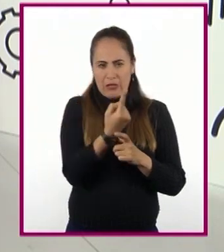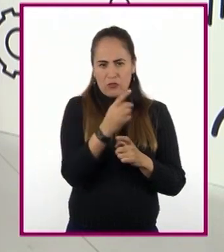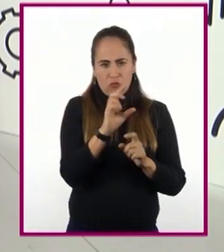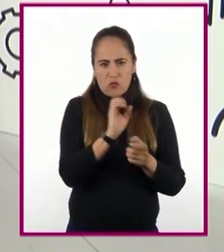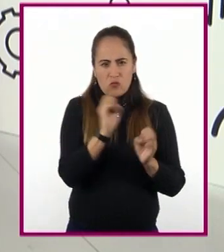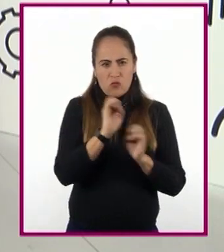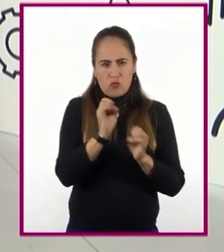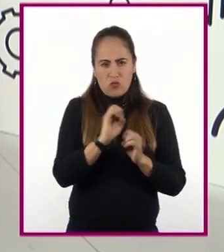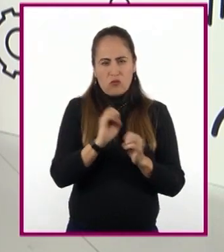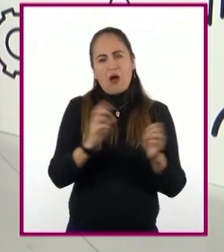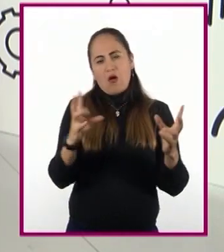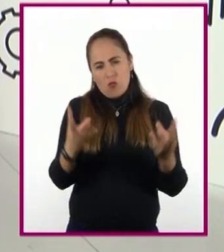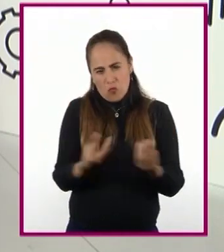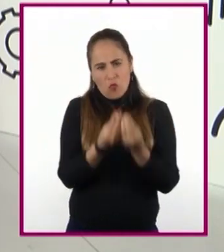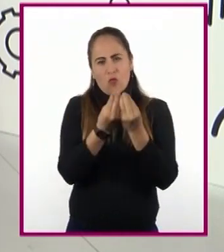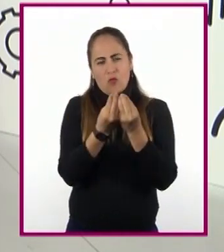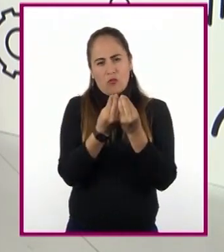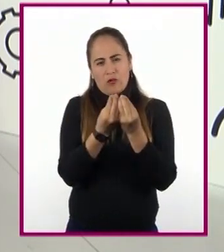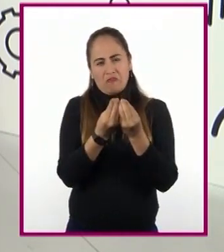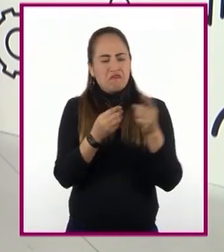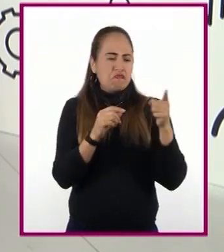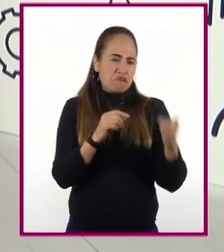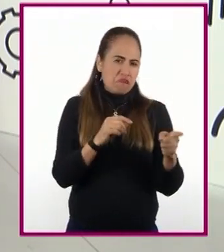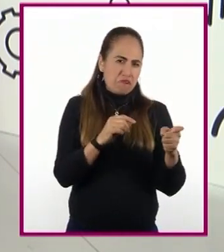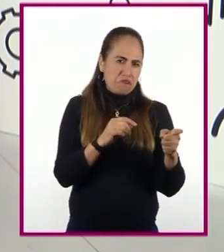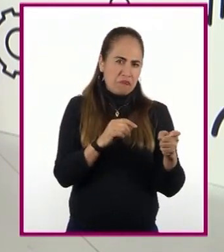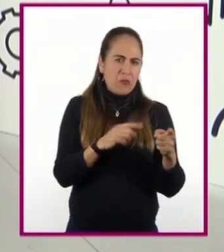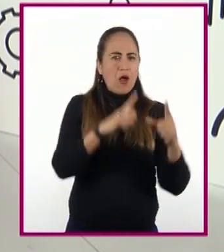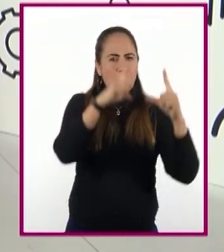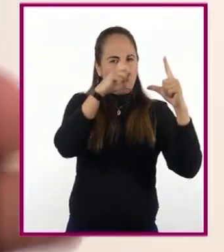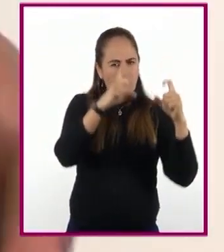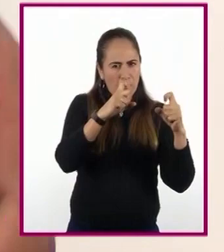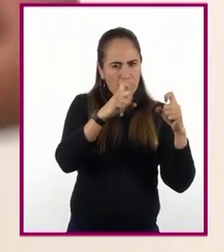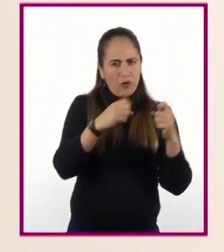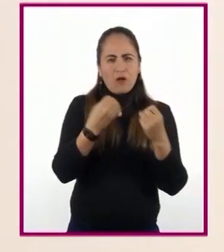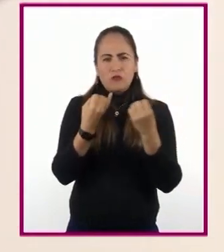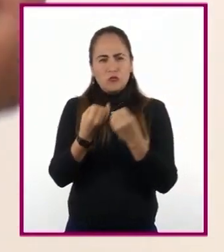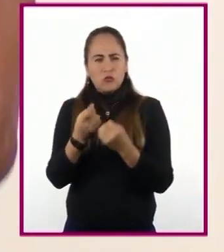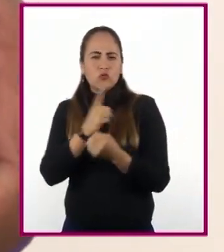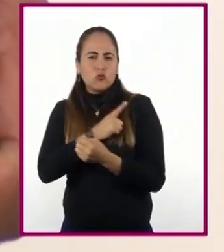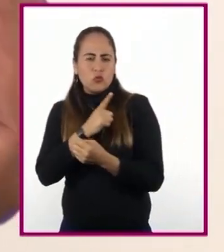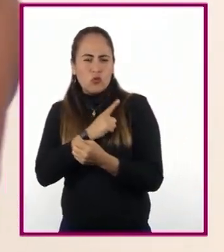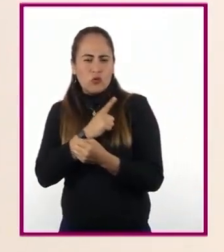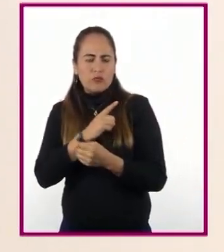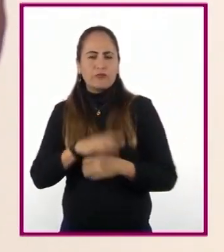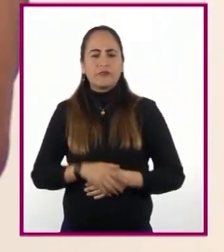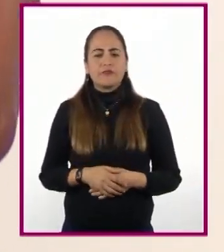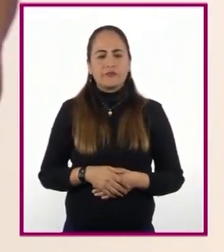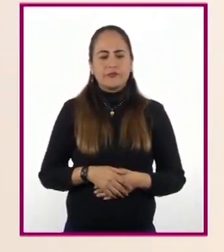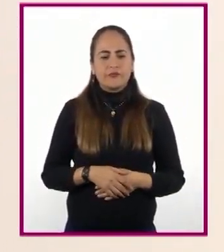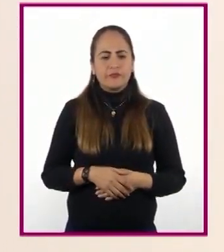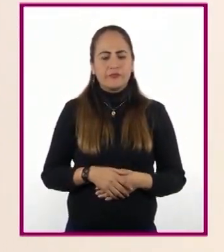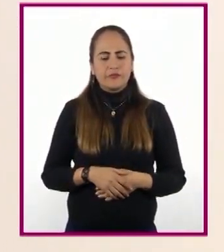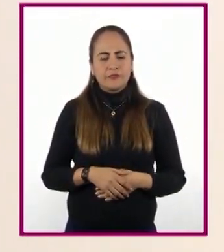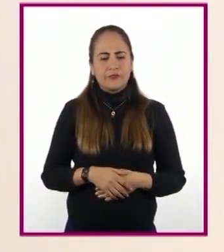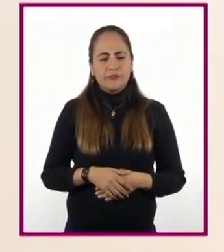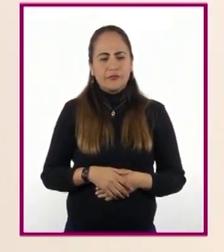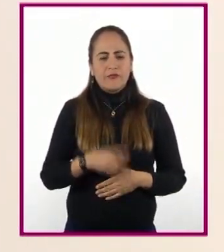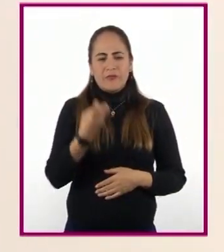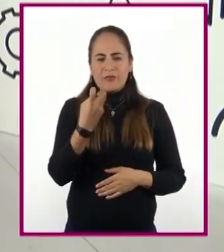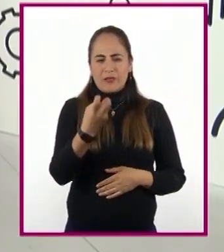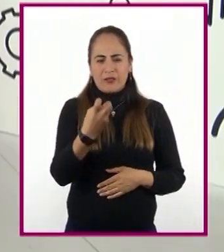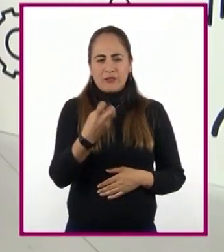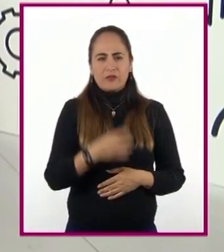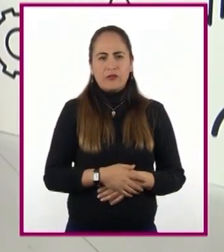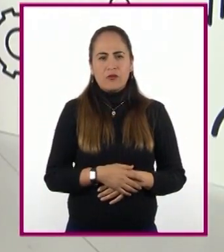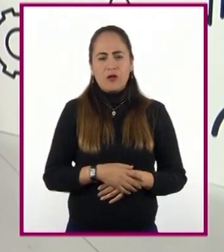es un híbrido, porque era un poco digital y un poco mecánica. Bien. El tema con esta cámara es